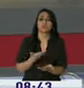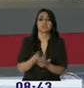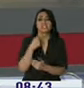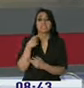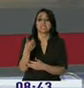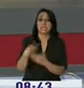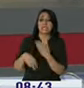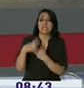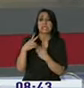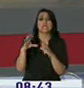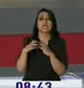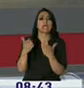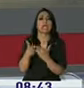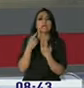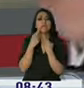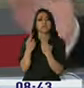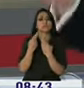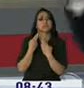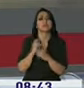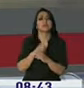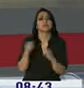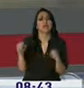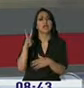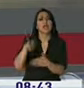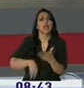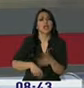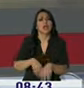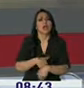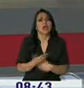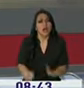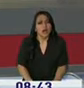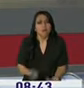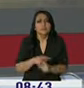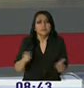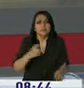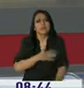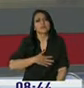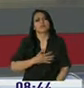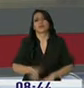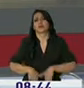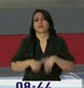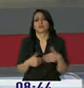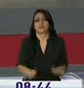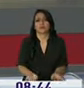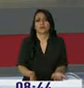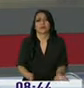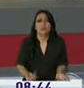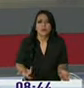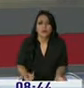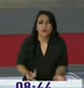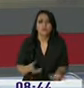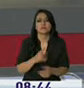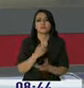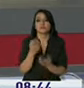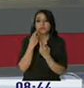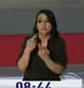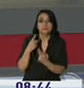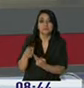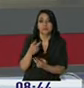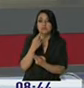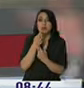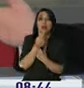señalar que la menor no respondía a sus clases de lectura. Pero por favor, qué vaina, ¿no? No respondía a sus clases de